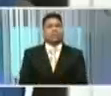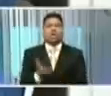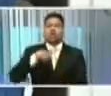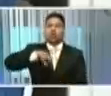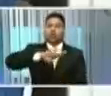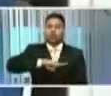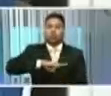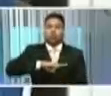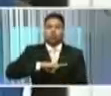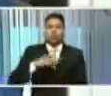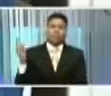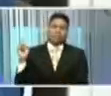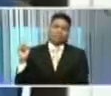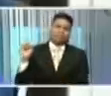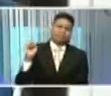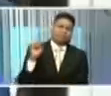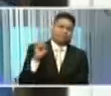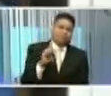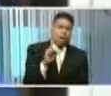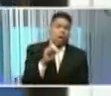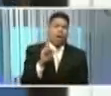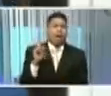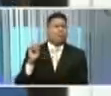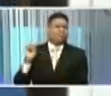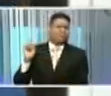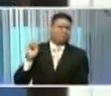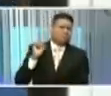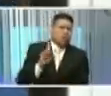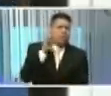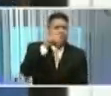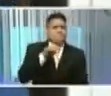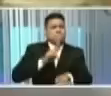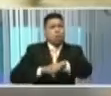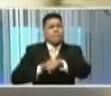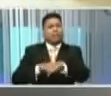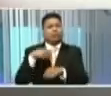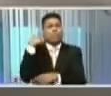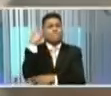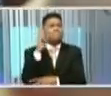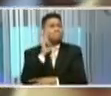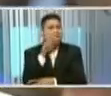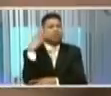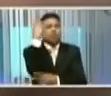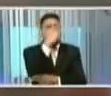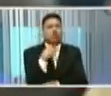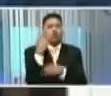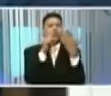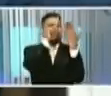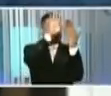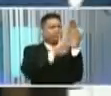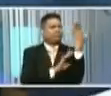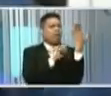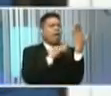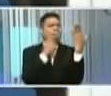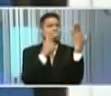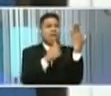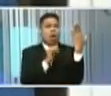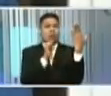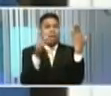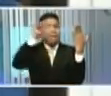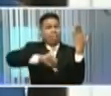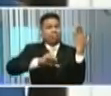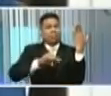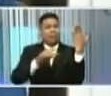nosotros que llegamos hasta este punto del camino, viéndonos el rostro en el espejo perverso de la maldad de